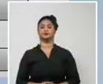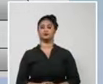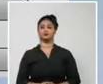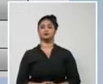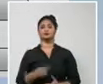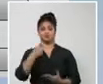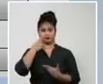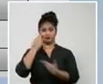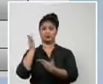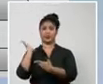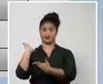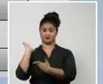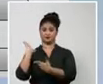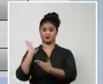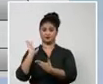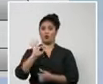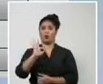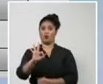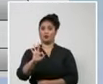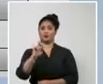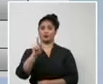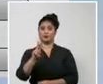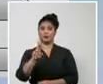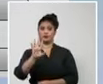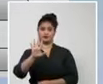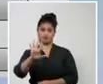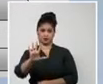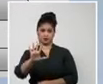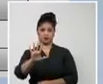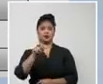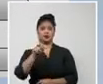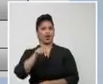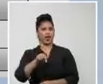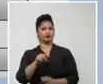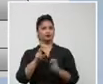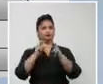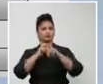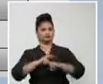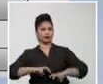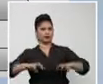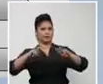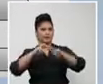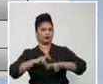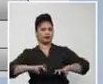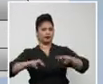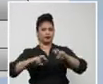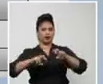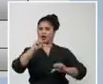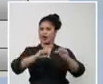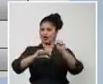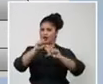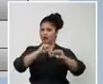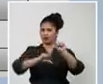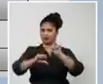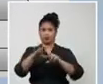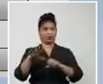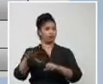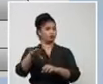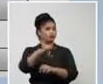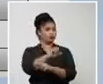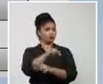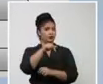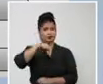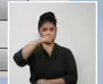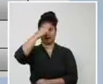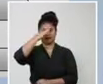Estos funcionaron todos los laboratorios de biología molecular, Ya con este resultado del día de hoy,